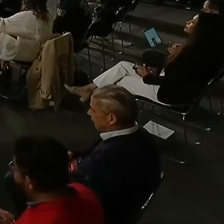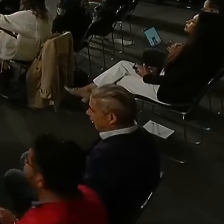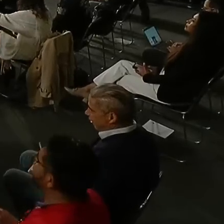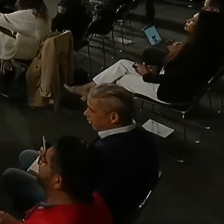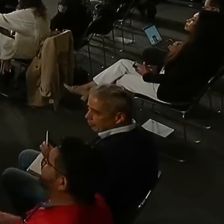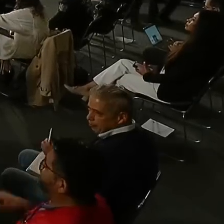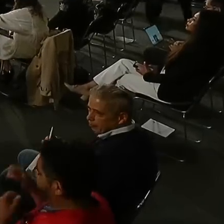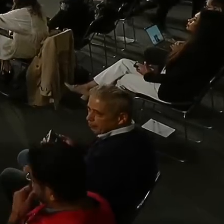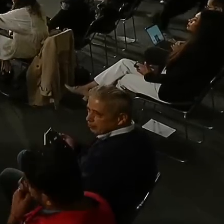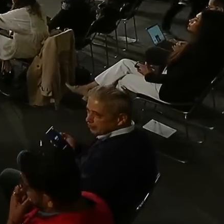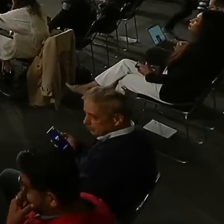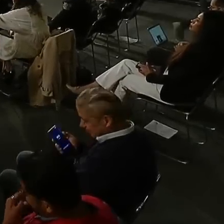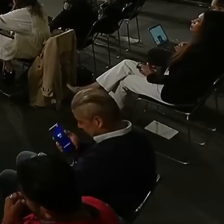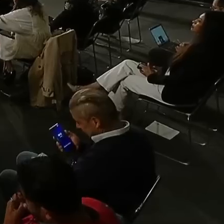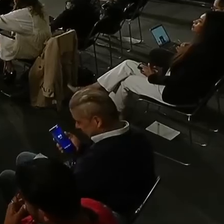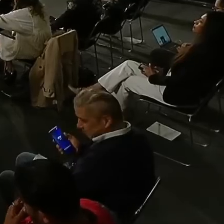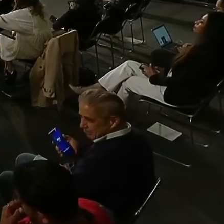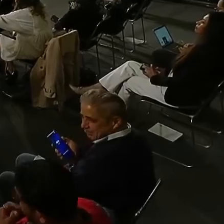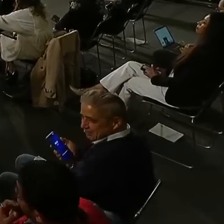Ánimo.